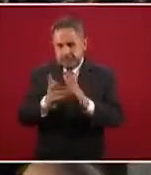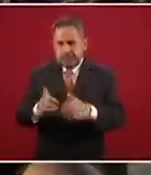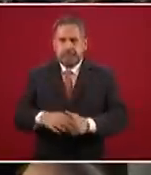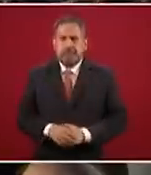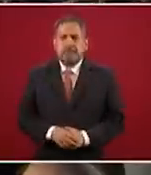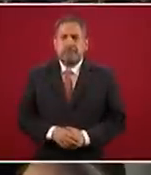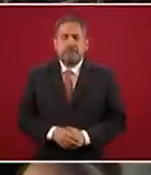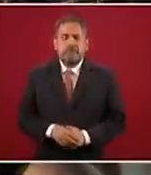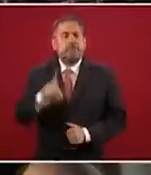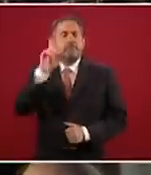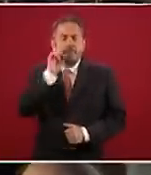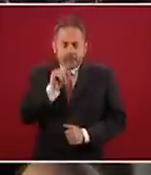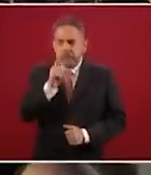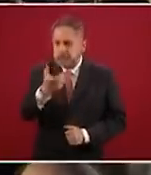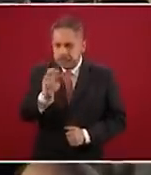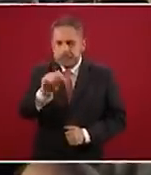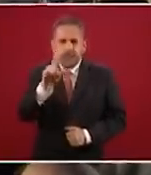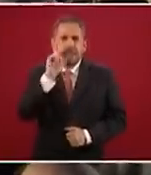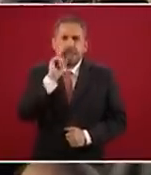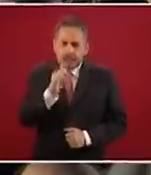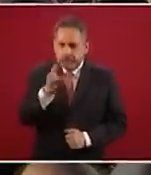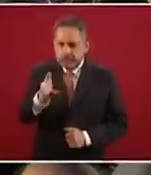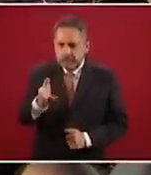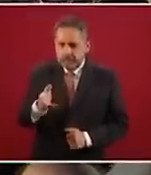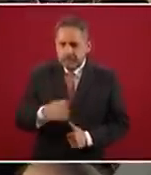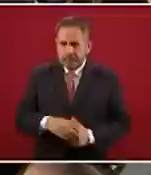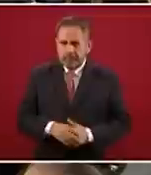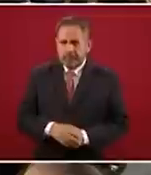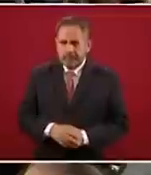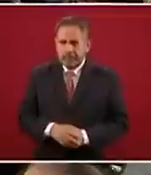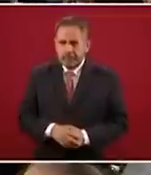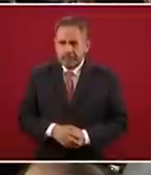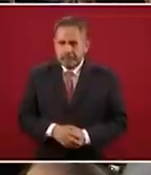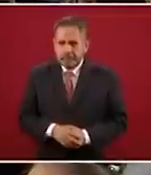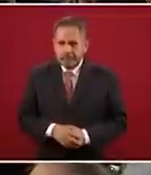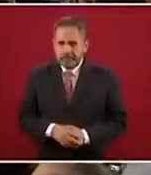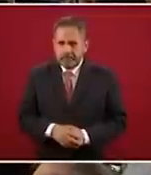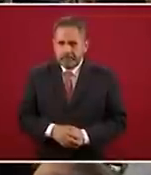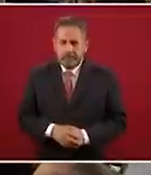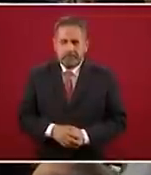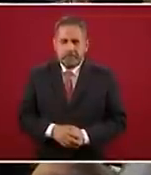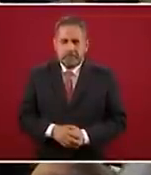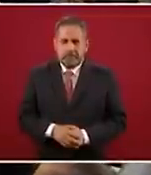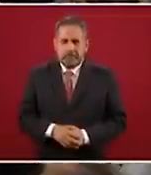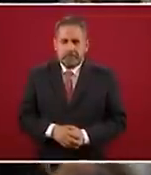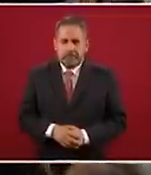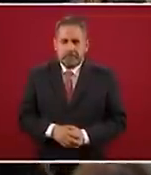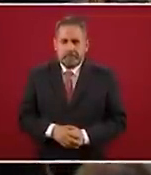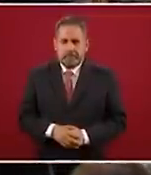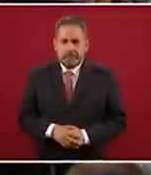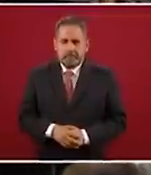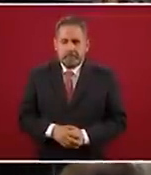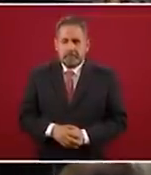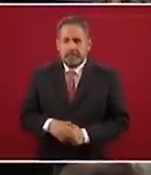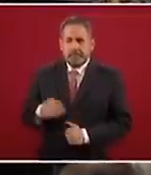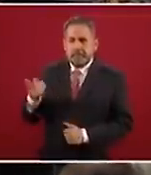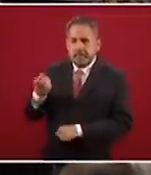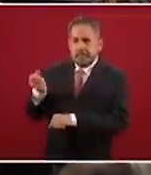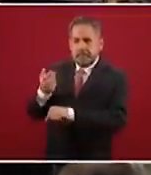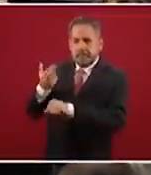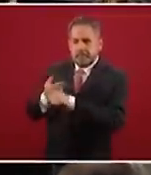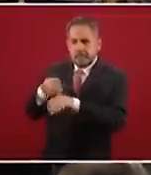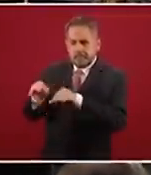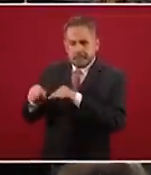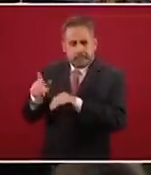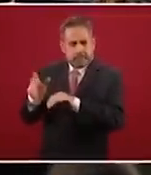Félix. Mañana, sí. fue muy clara en